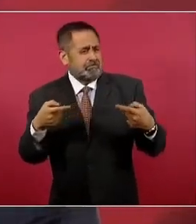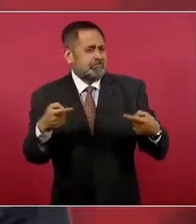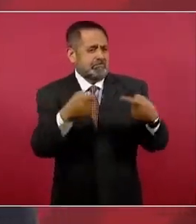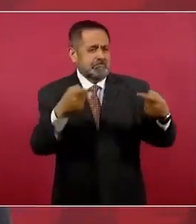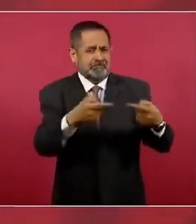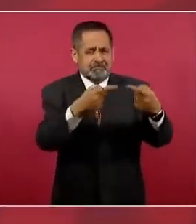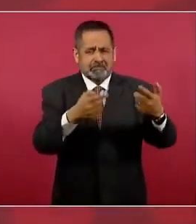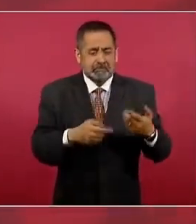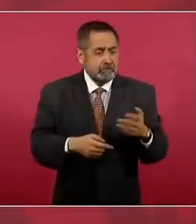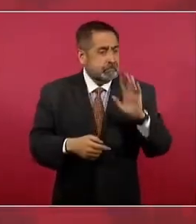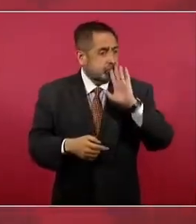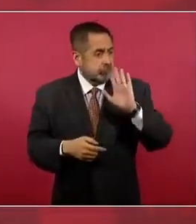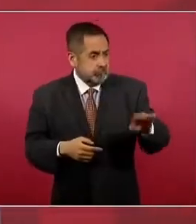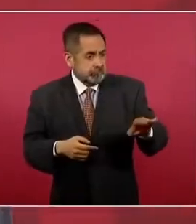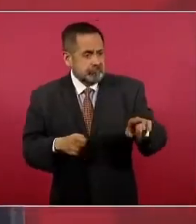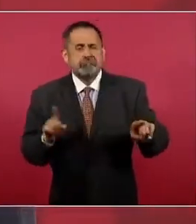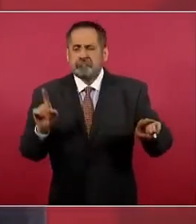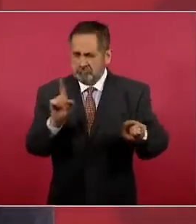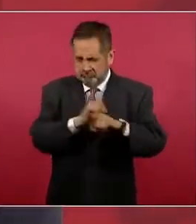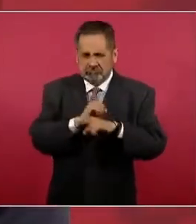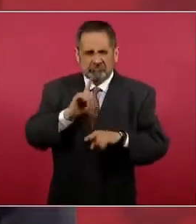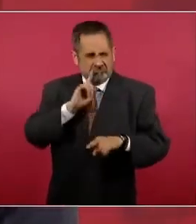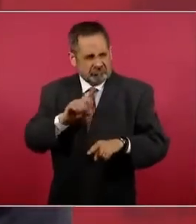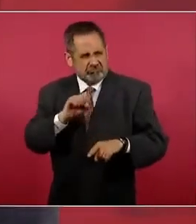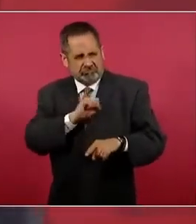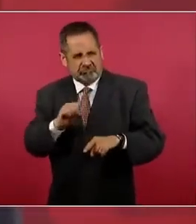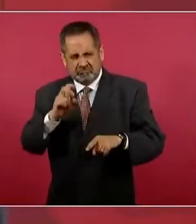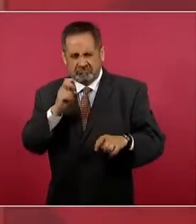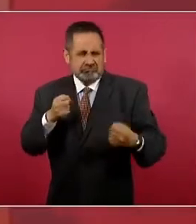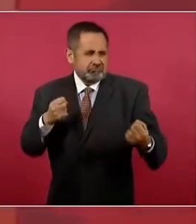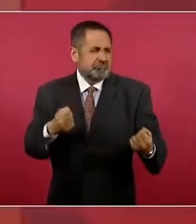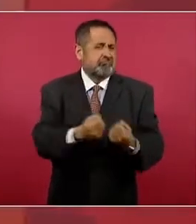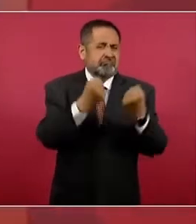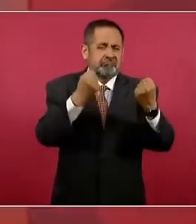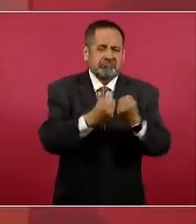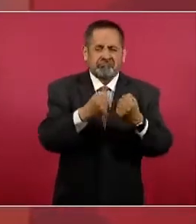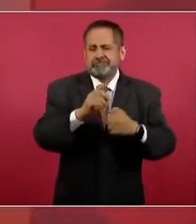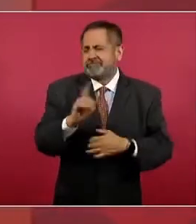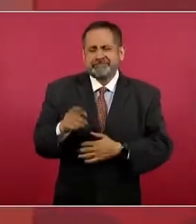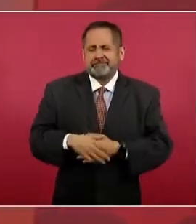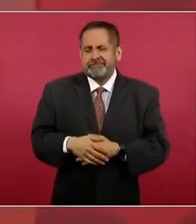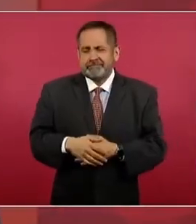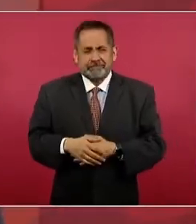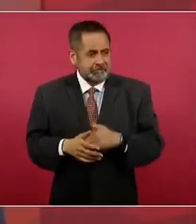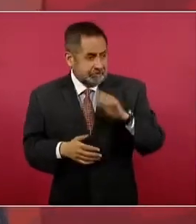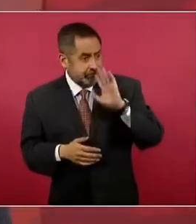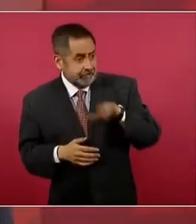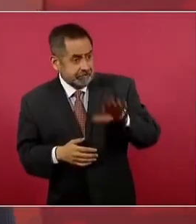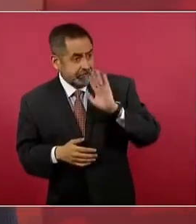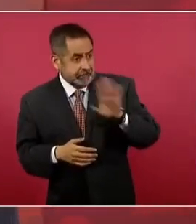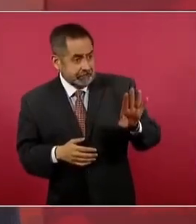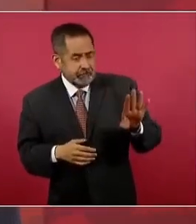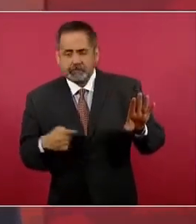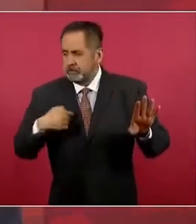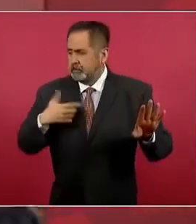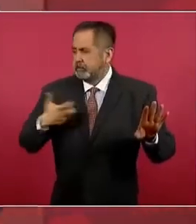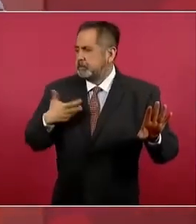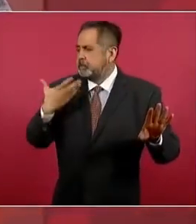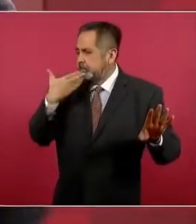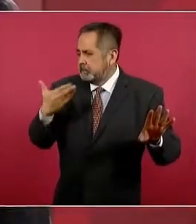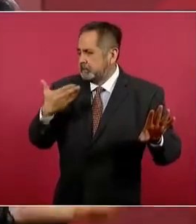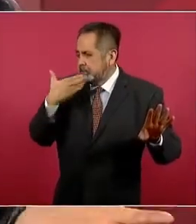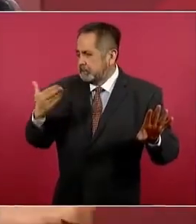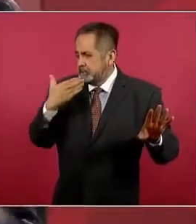puede enfrentar con el mal. El mal hay que enfrentarlo haciendo el bien. Pero